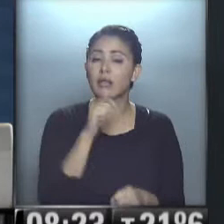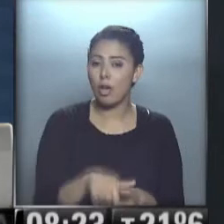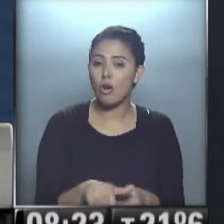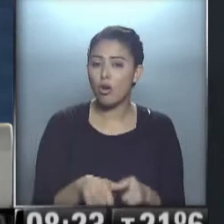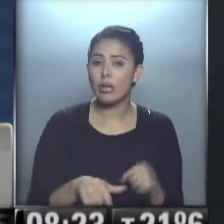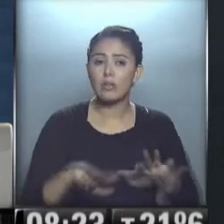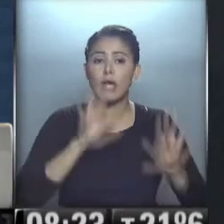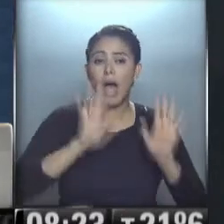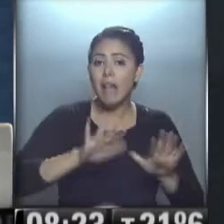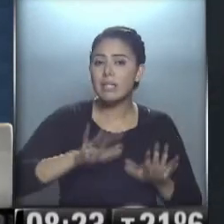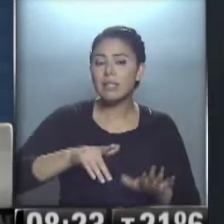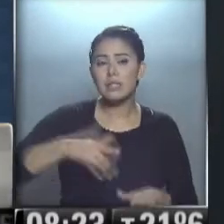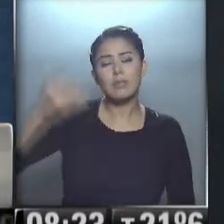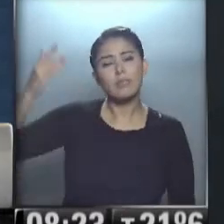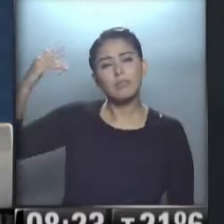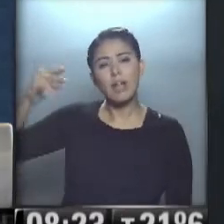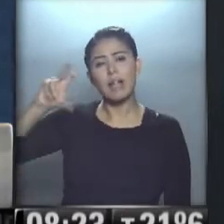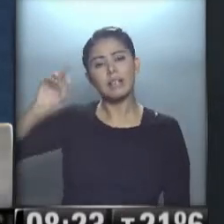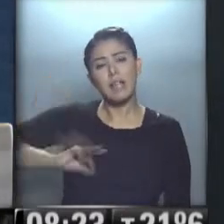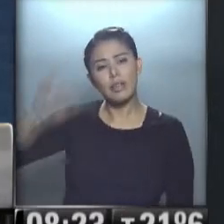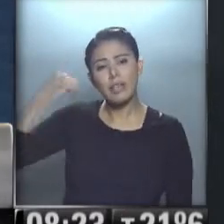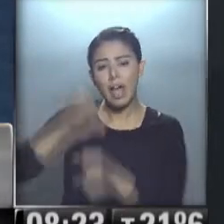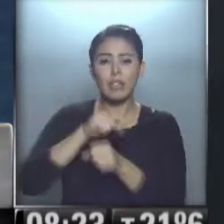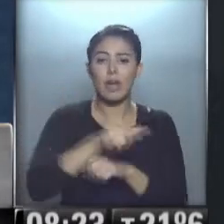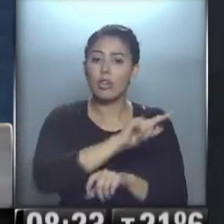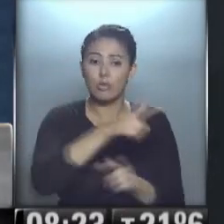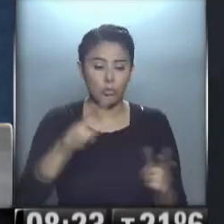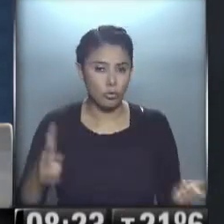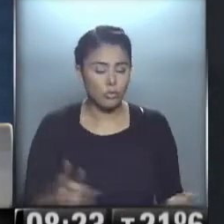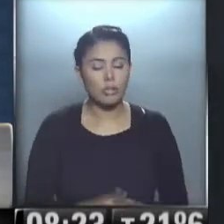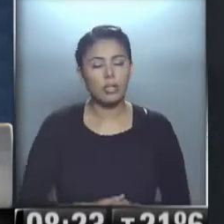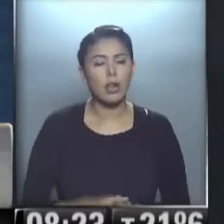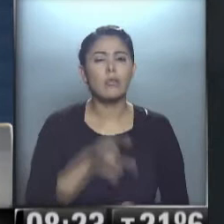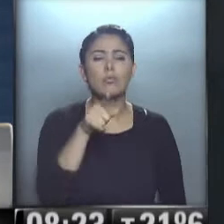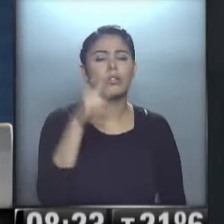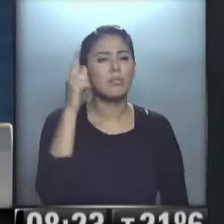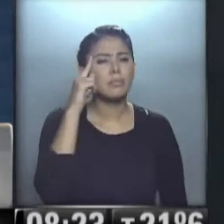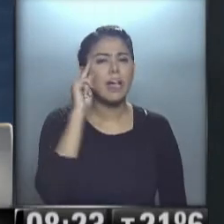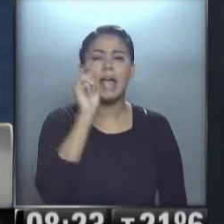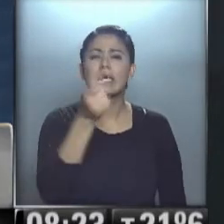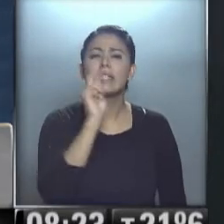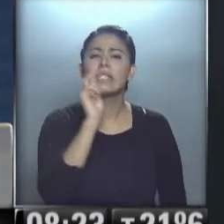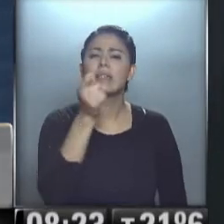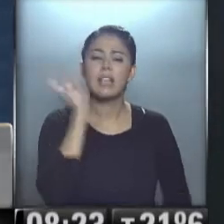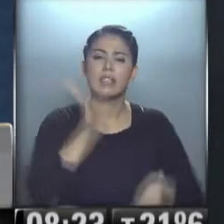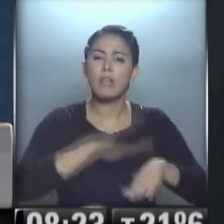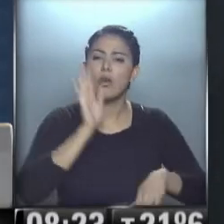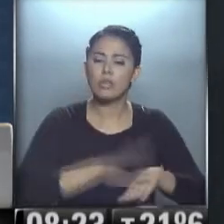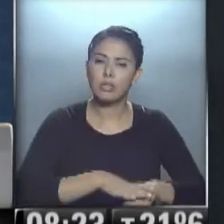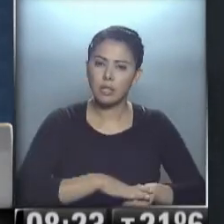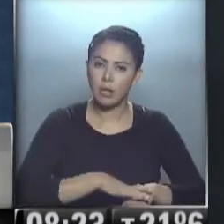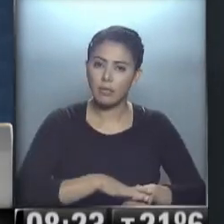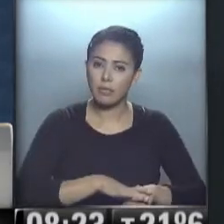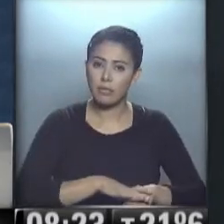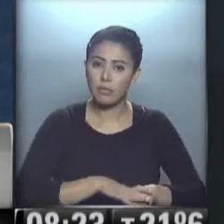de estas características en los últimos 30 años de democracia que estamos viviendo. ¿A quién usted atribuye la responsabilidad en